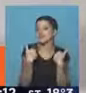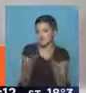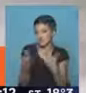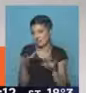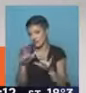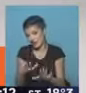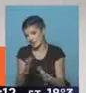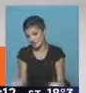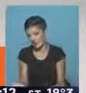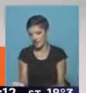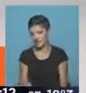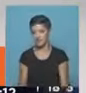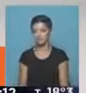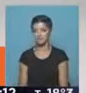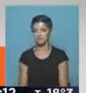como esta, ¿no?